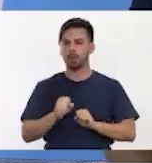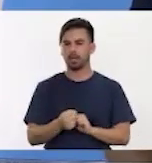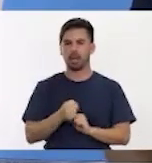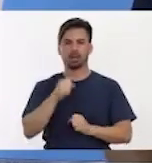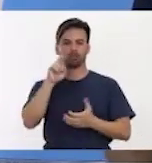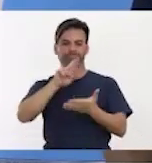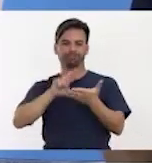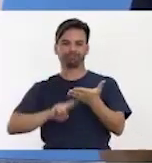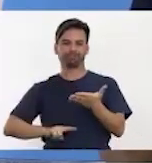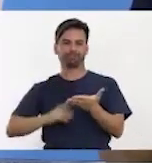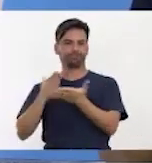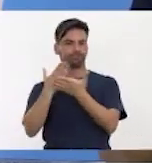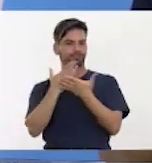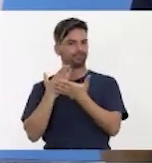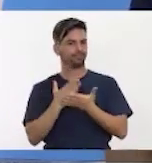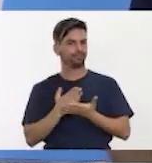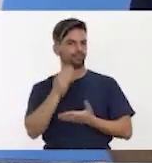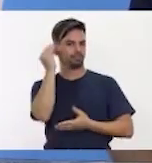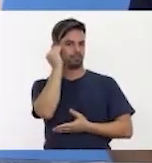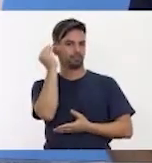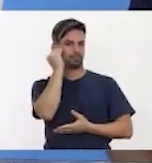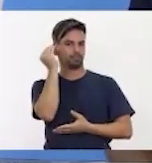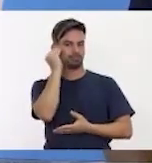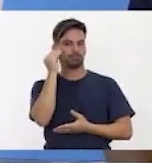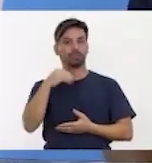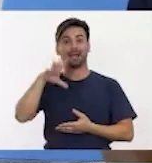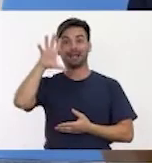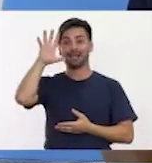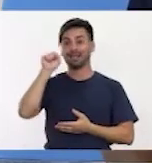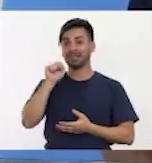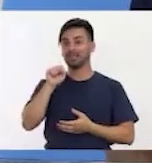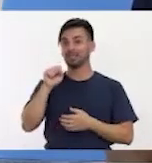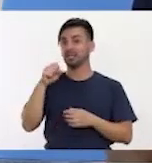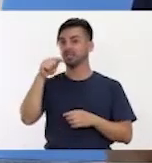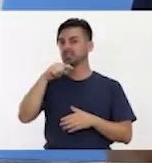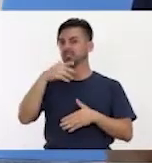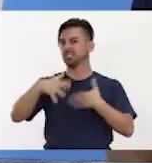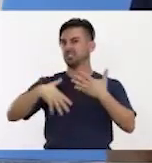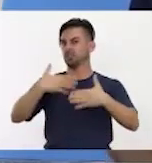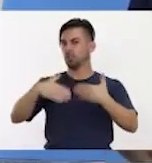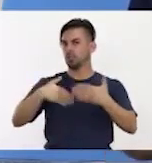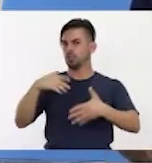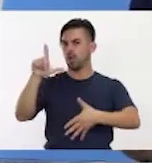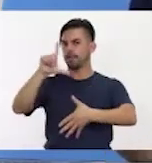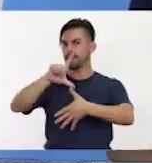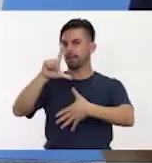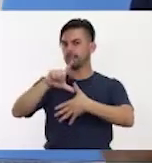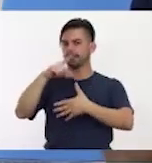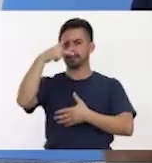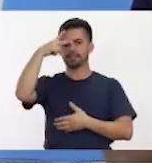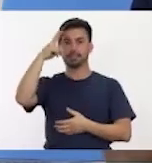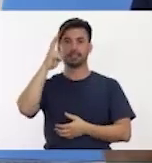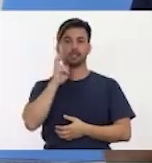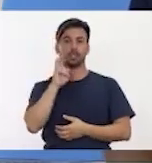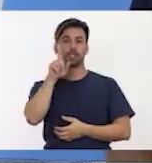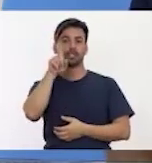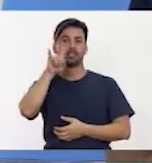América Latina durante el siglo XIX, el ensayo de Nuestra América es el mejor